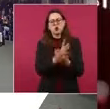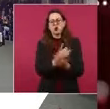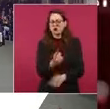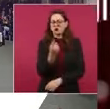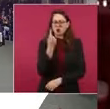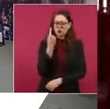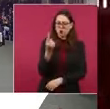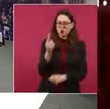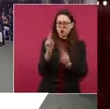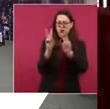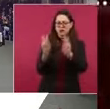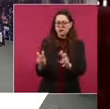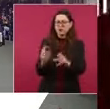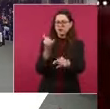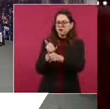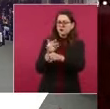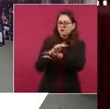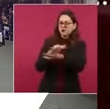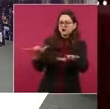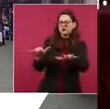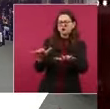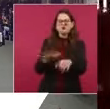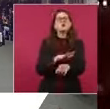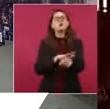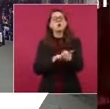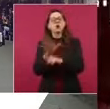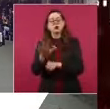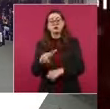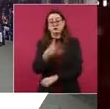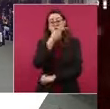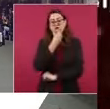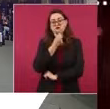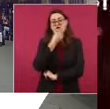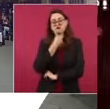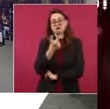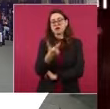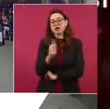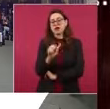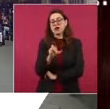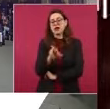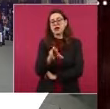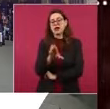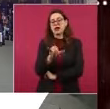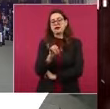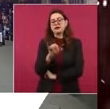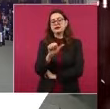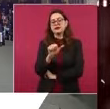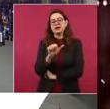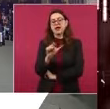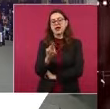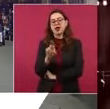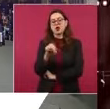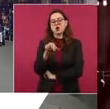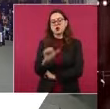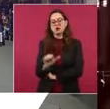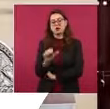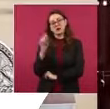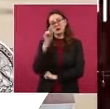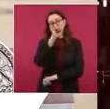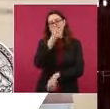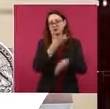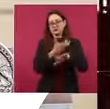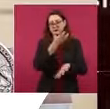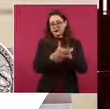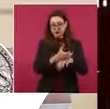se le dio rienda suelta durante el proceso en el juicio en Brooklyn.